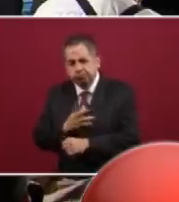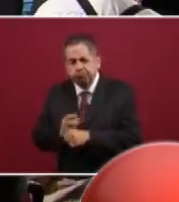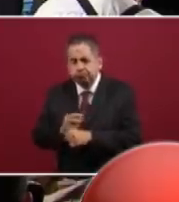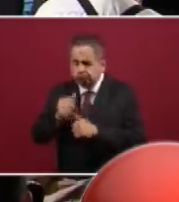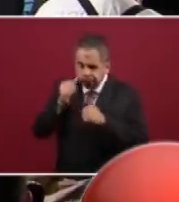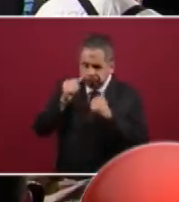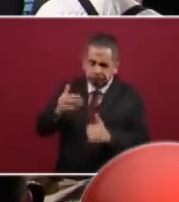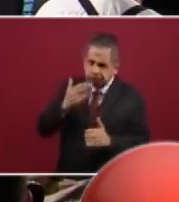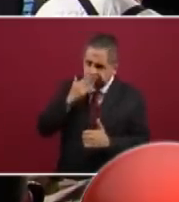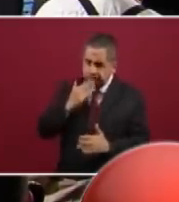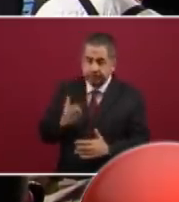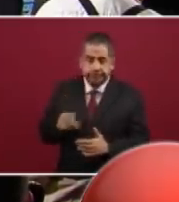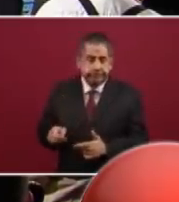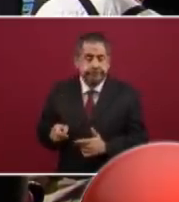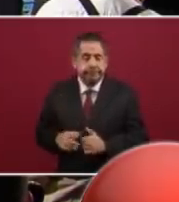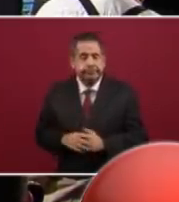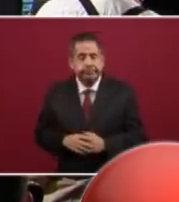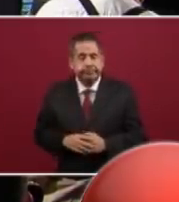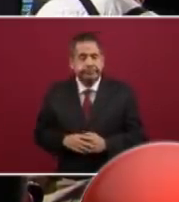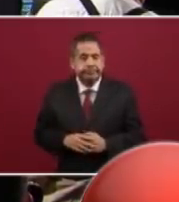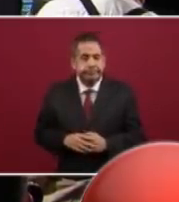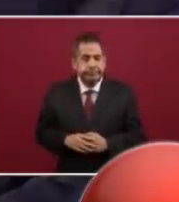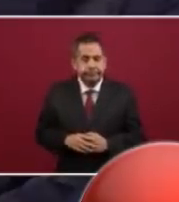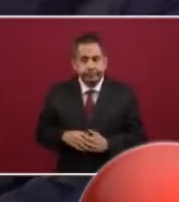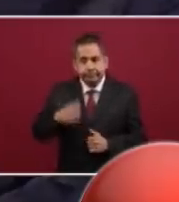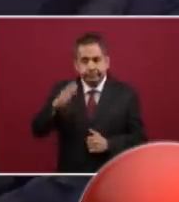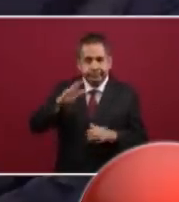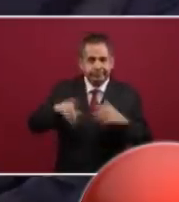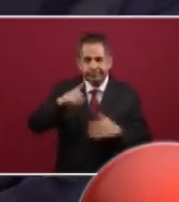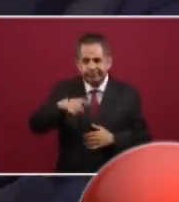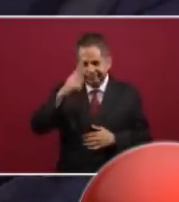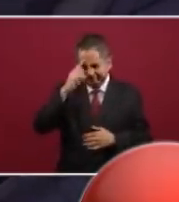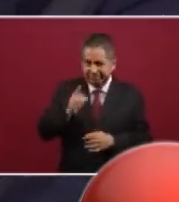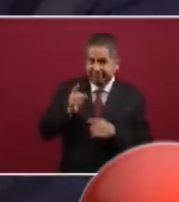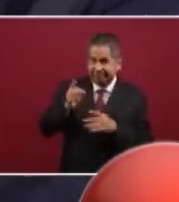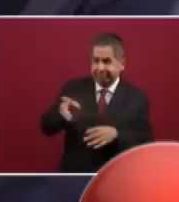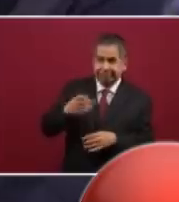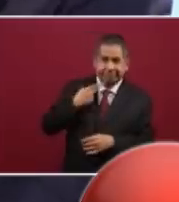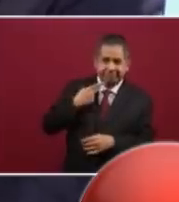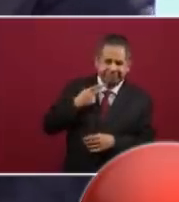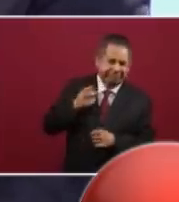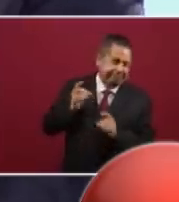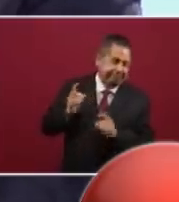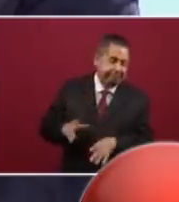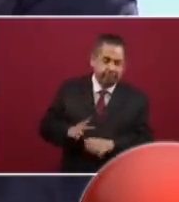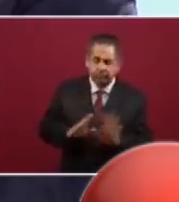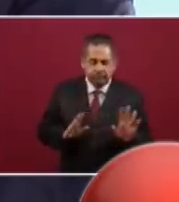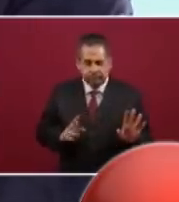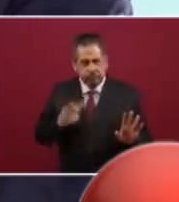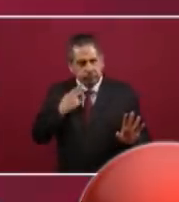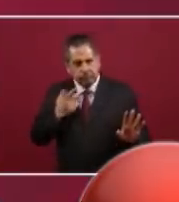que a veces se le desprecia. Pero si es posible